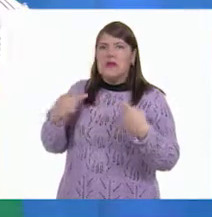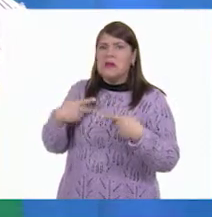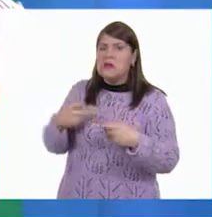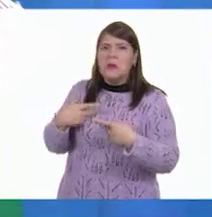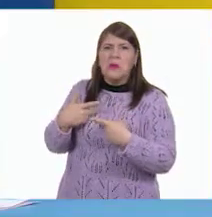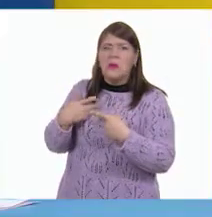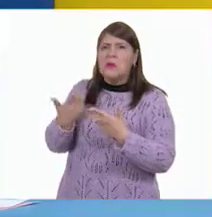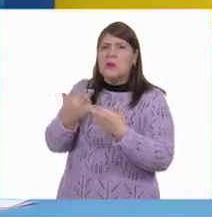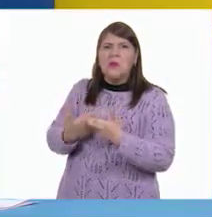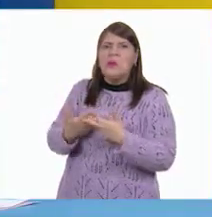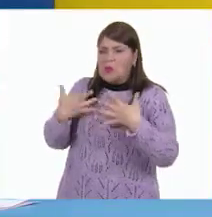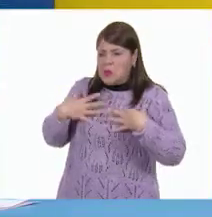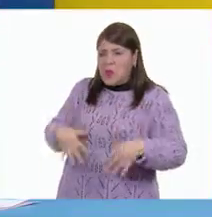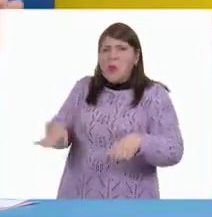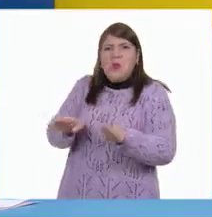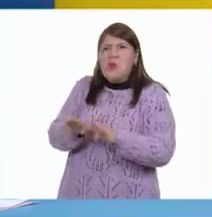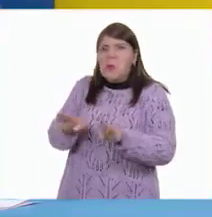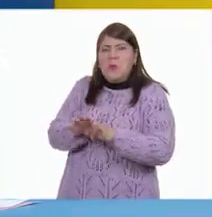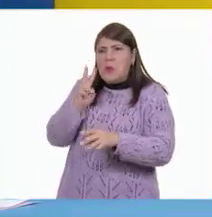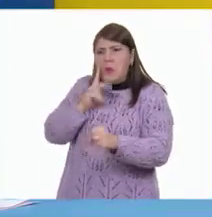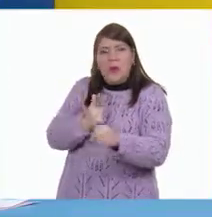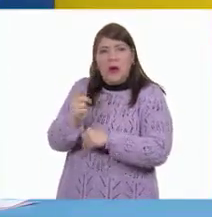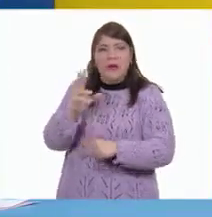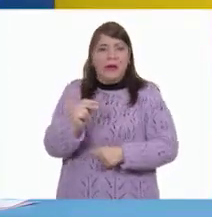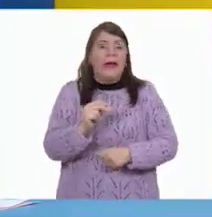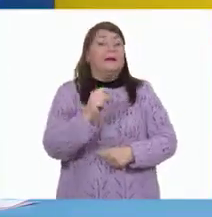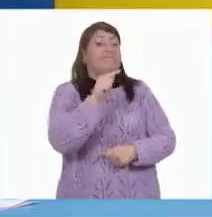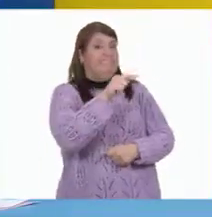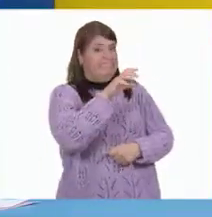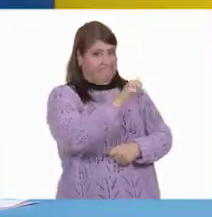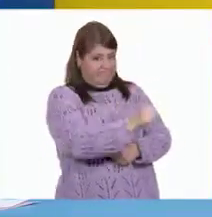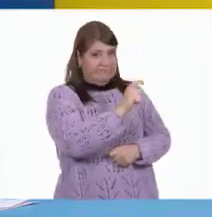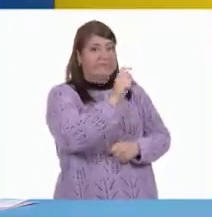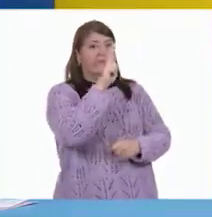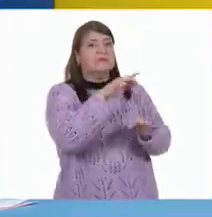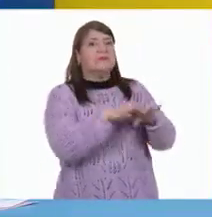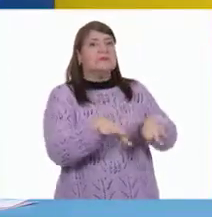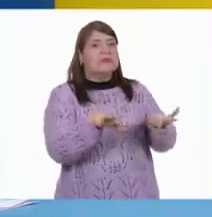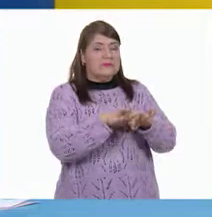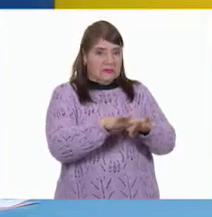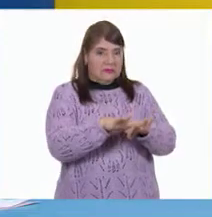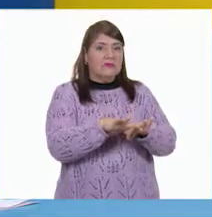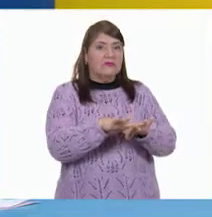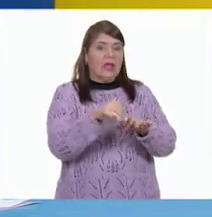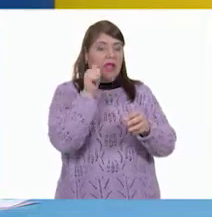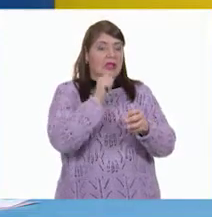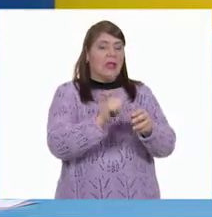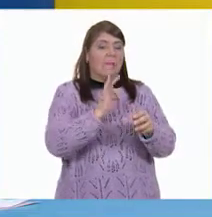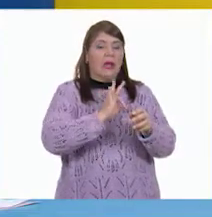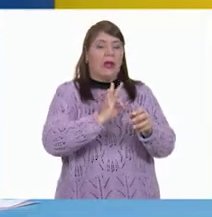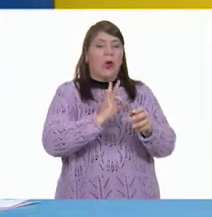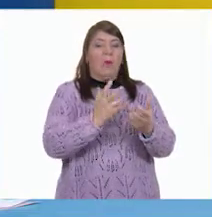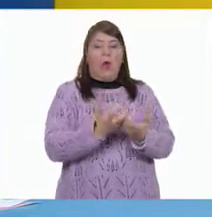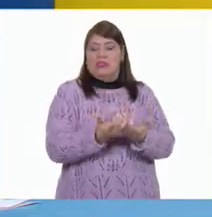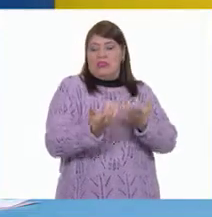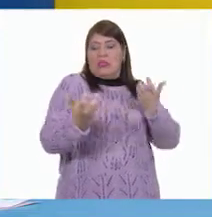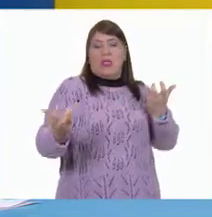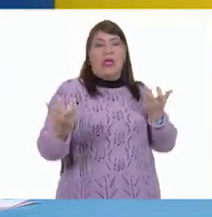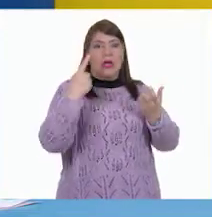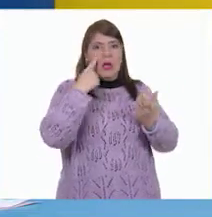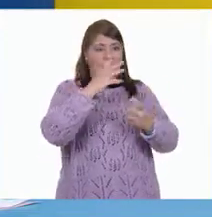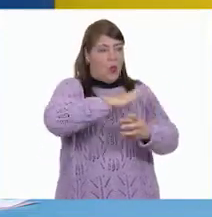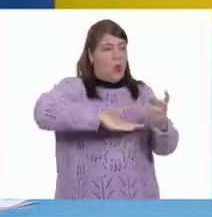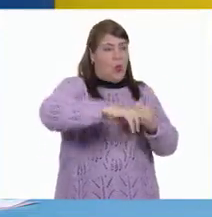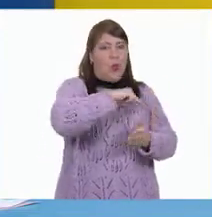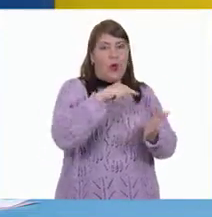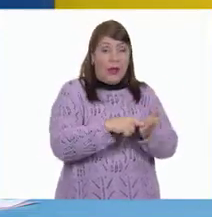aparecían. Acabas de mencionar algo bien importante, Jenny. La exclusión de los espacios públicos. Díaz en su